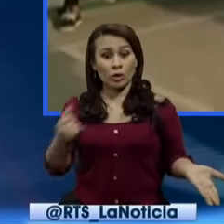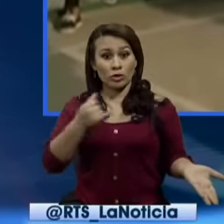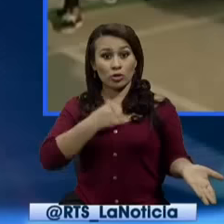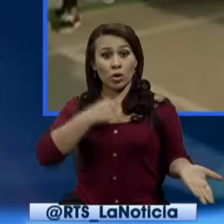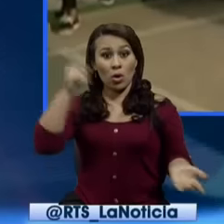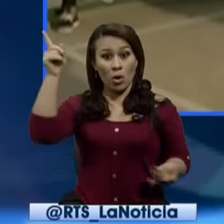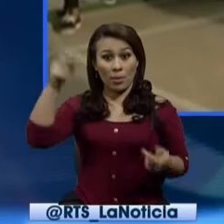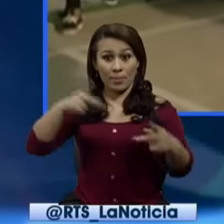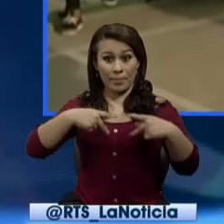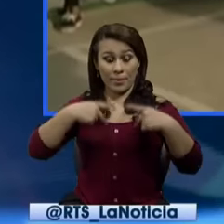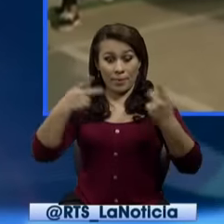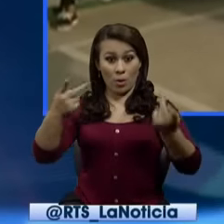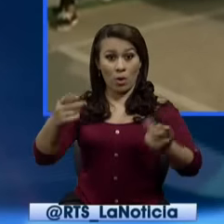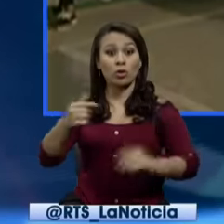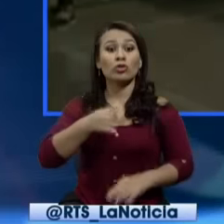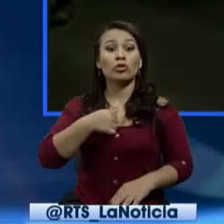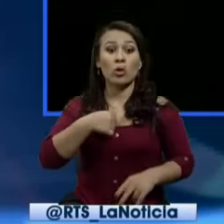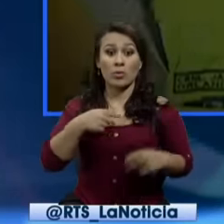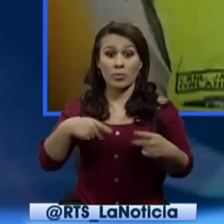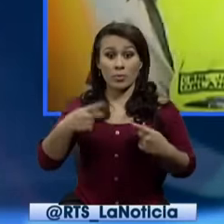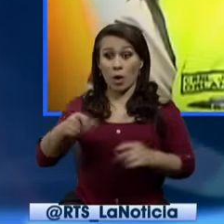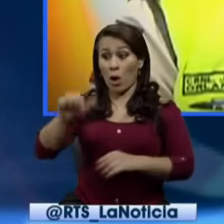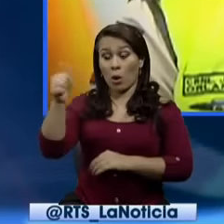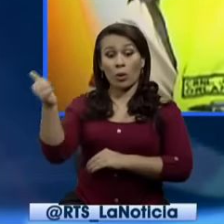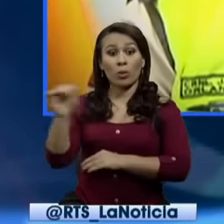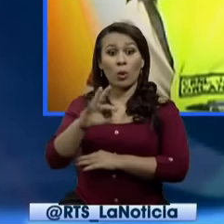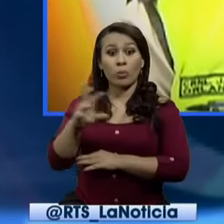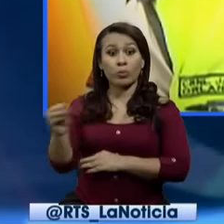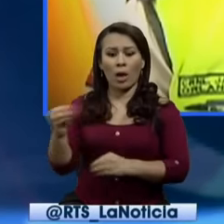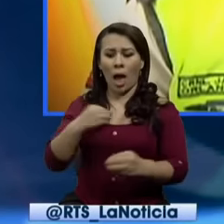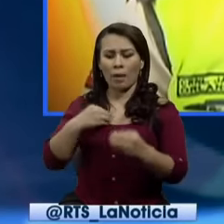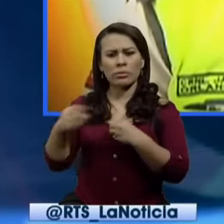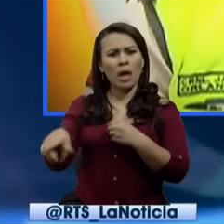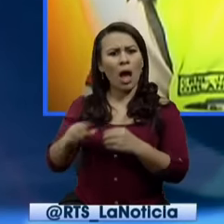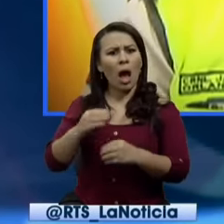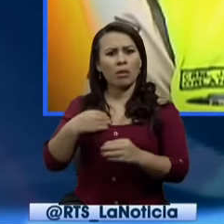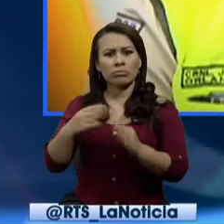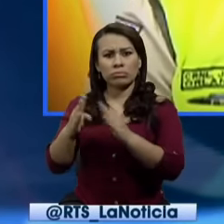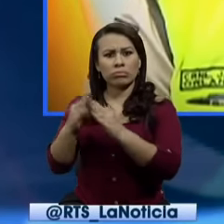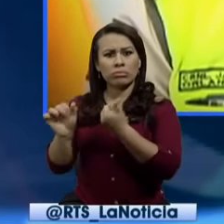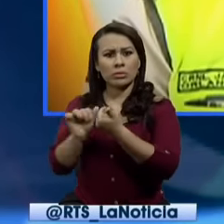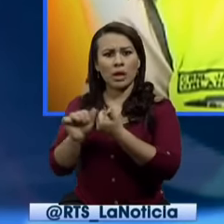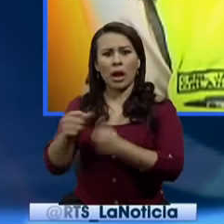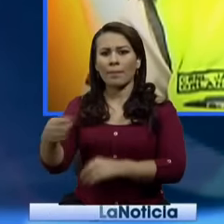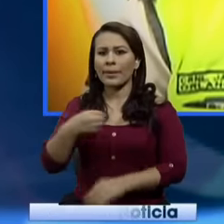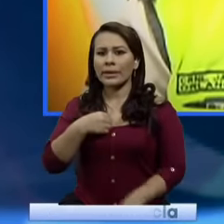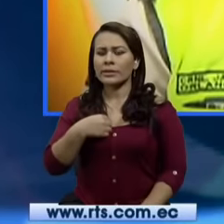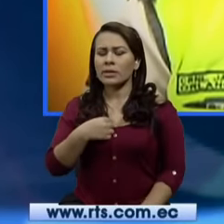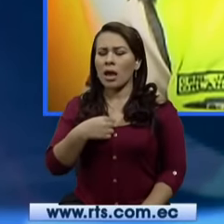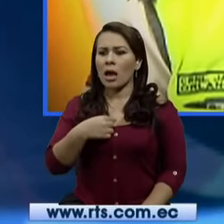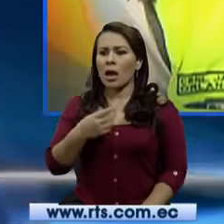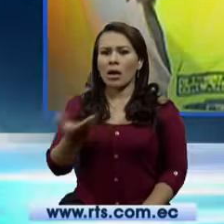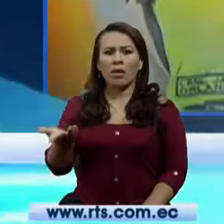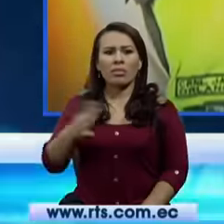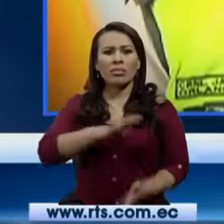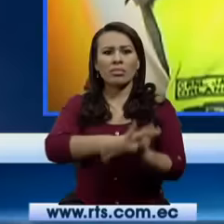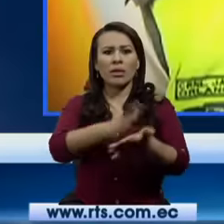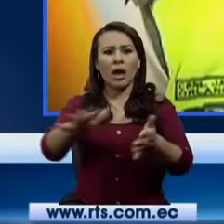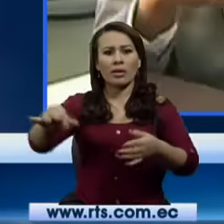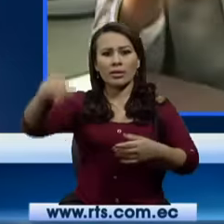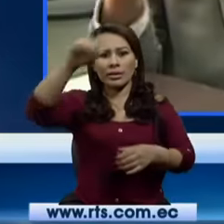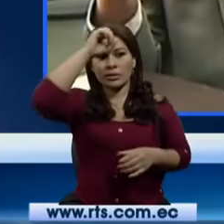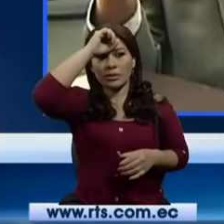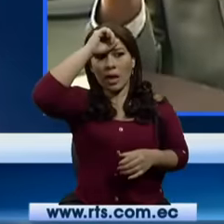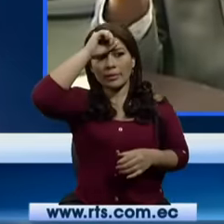digo por donde yo vivo ha habido otro robo en estos días me estaban diciendo nadie sabe nada nadie encuentra Entonces ahí es lo que